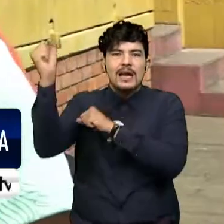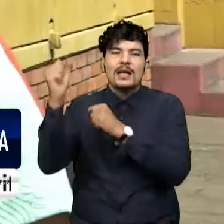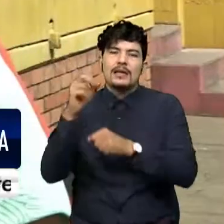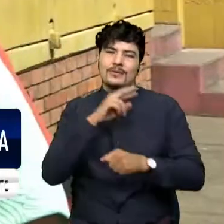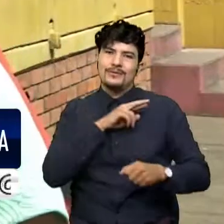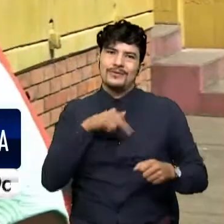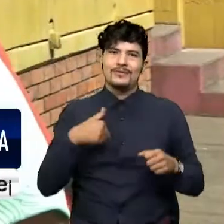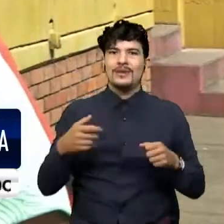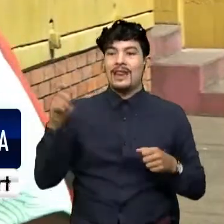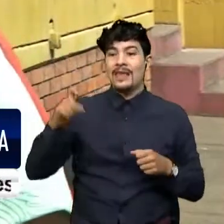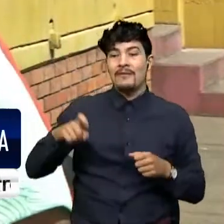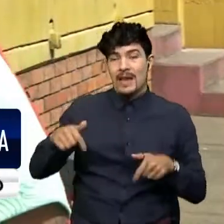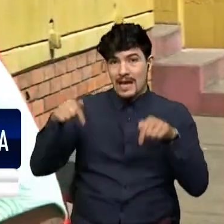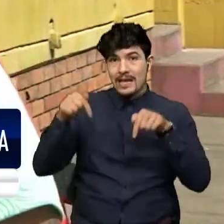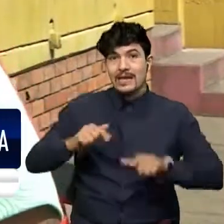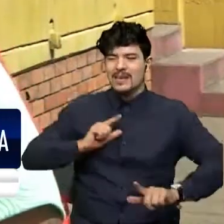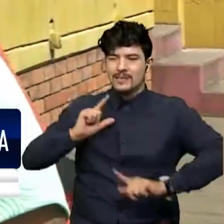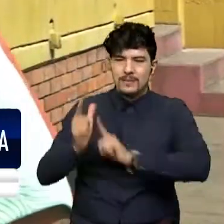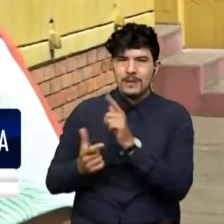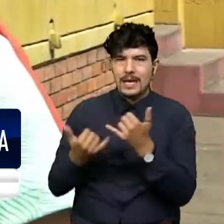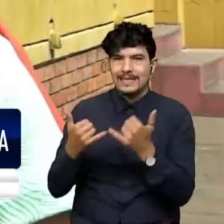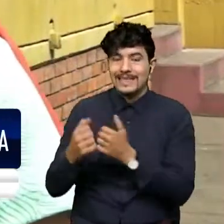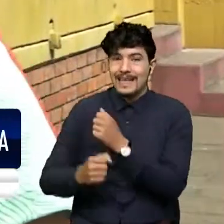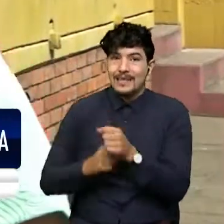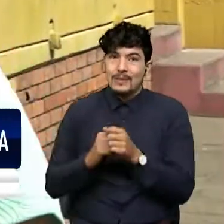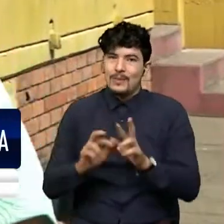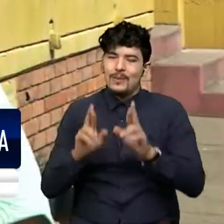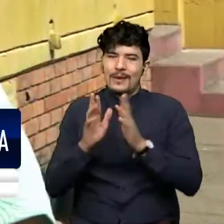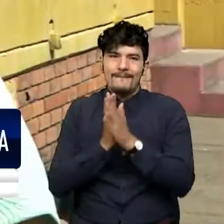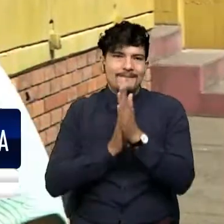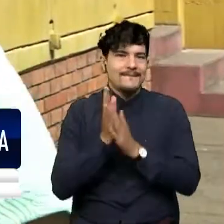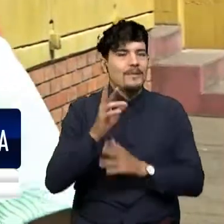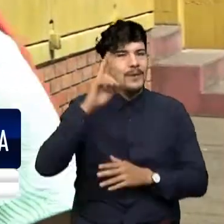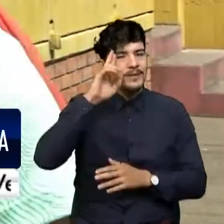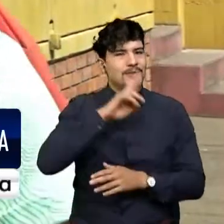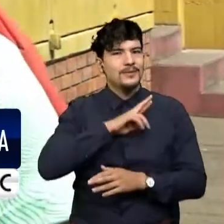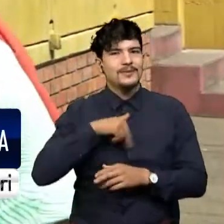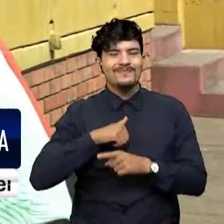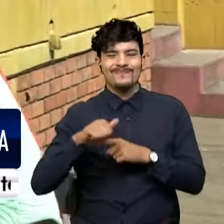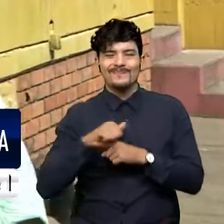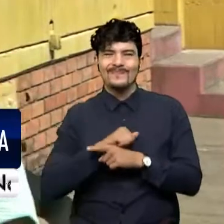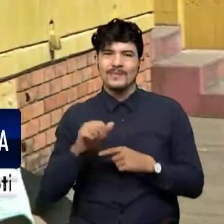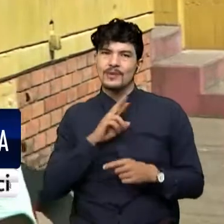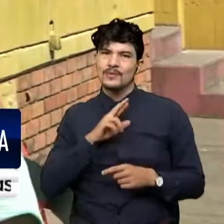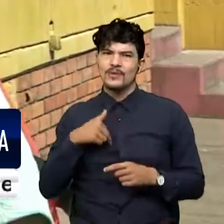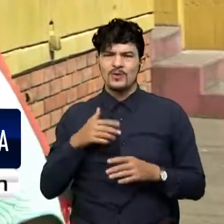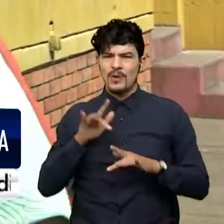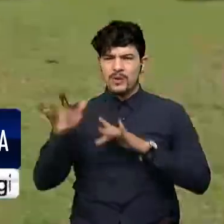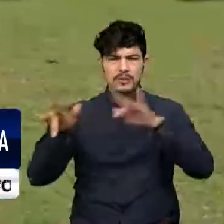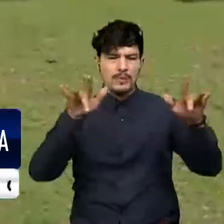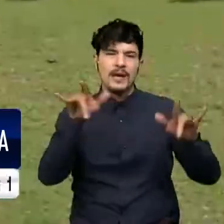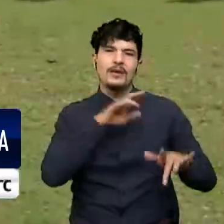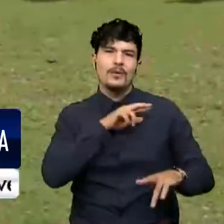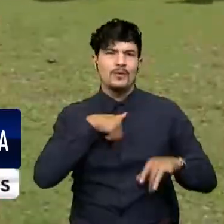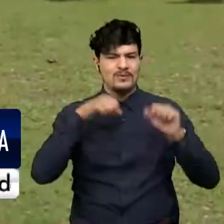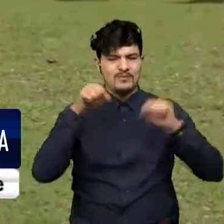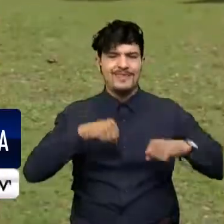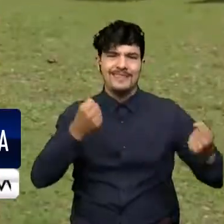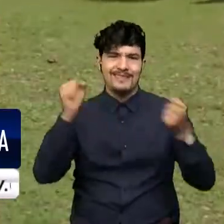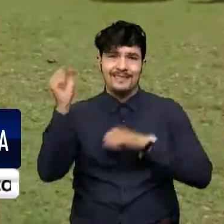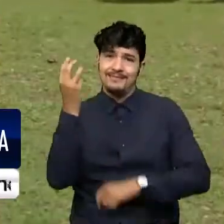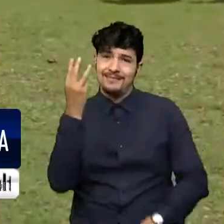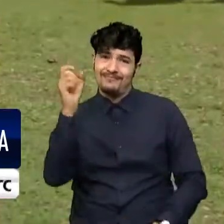va a ser una liga muy emocionante entonces para eso estamos trabajando para donde vayamos a sacar los tres puntos el partido